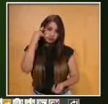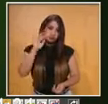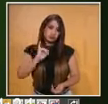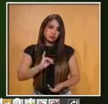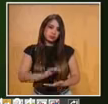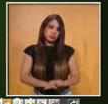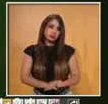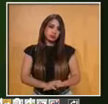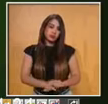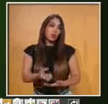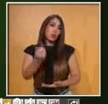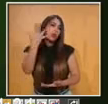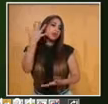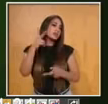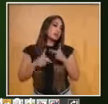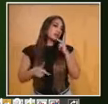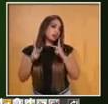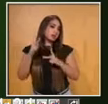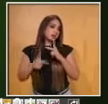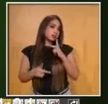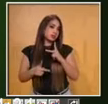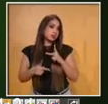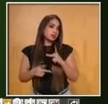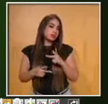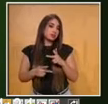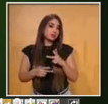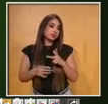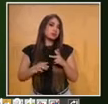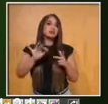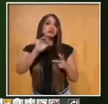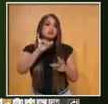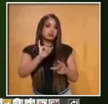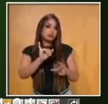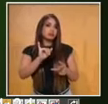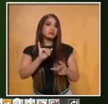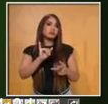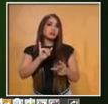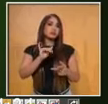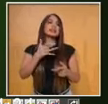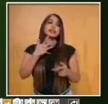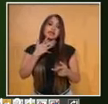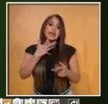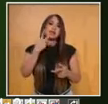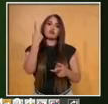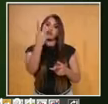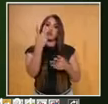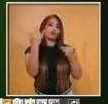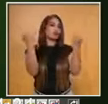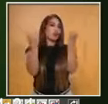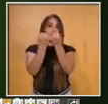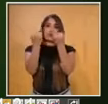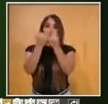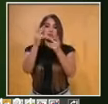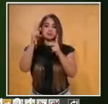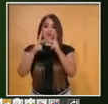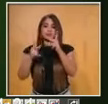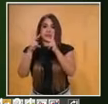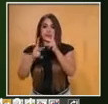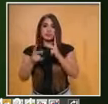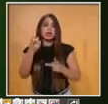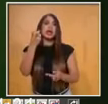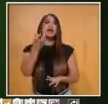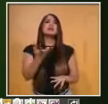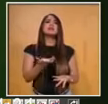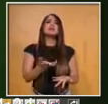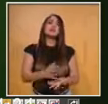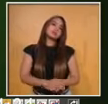¿Cuántas partes tiene? Pues sí, si te diste cuenta, tiene dos partes iguales. ¿Y qué fracción representa